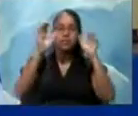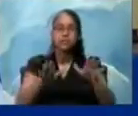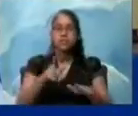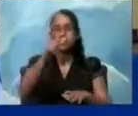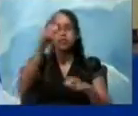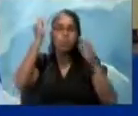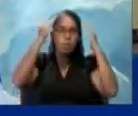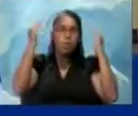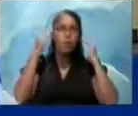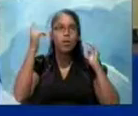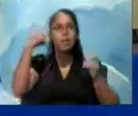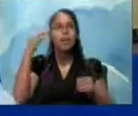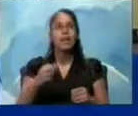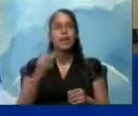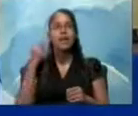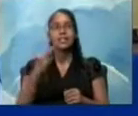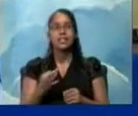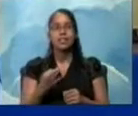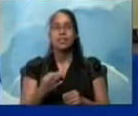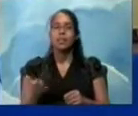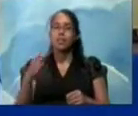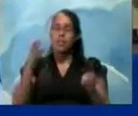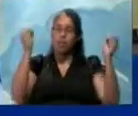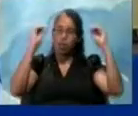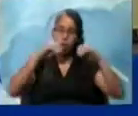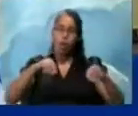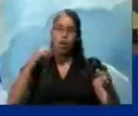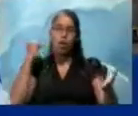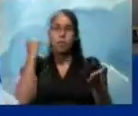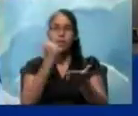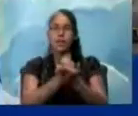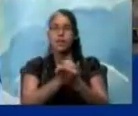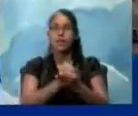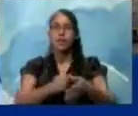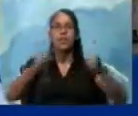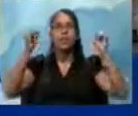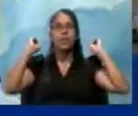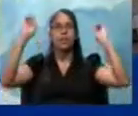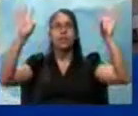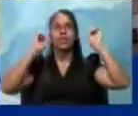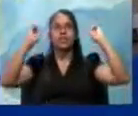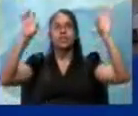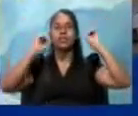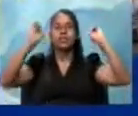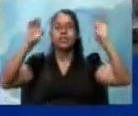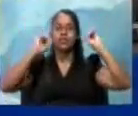memoria para siempre. ¿Estás de acuerdo, mi cielito? Amén. ¡Yeah!